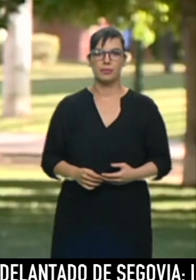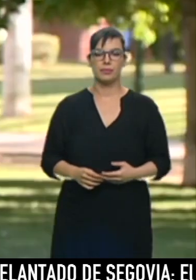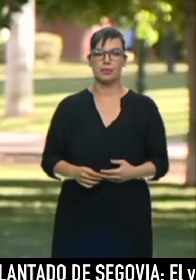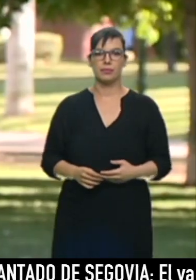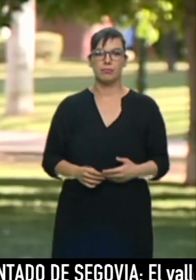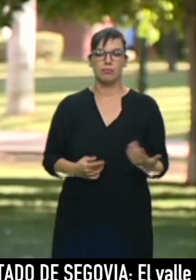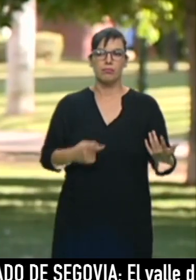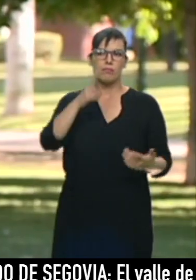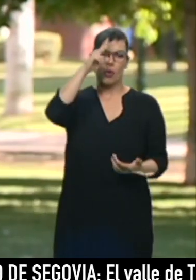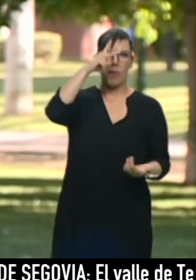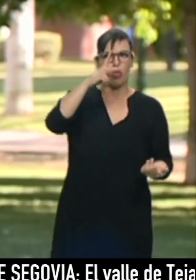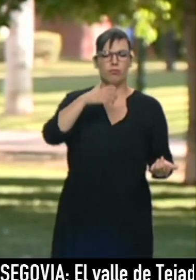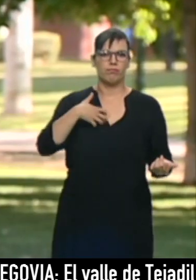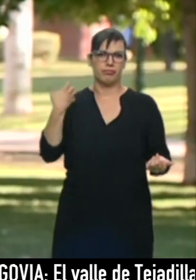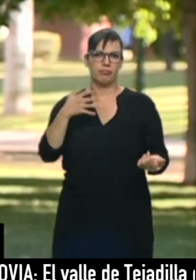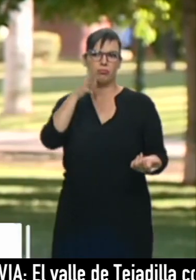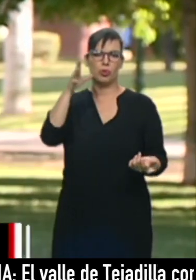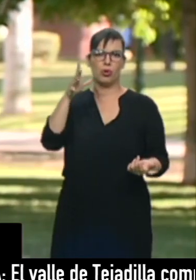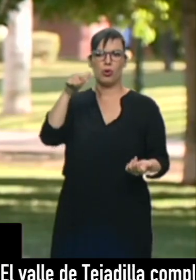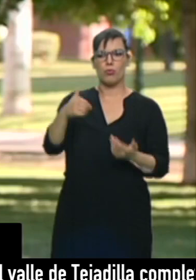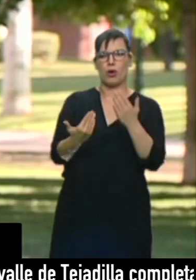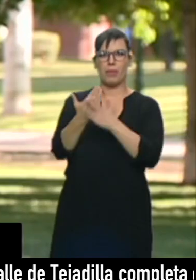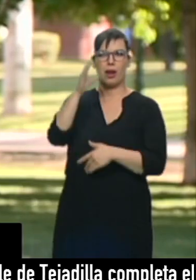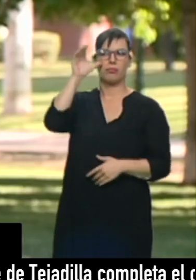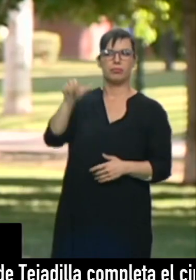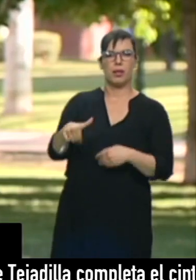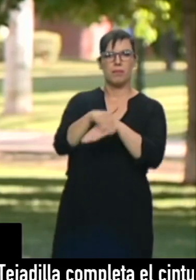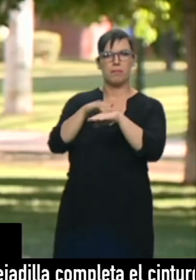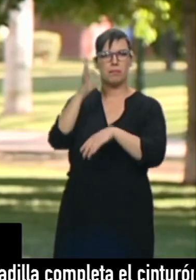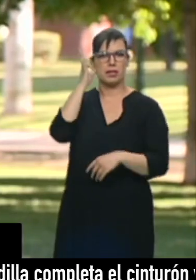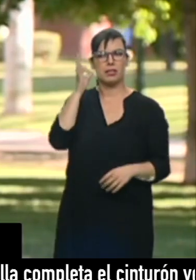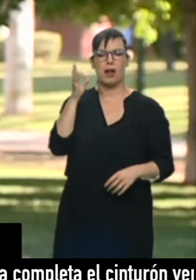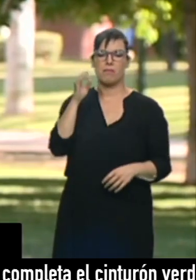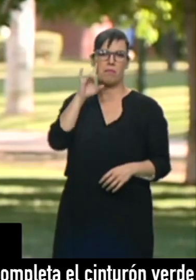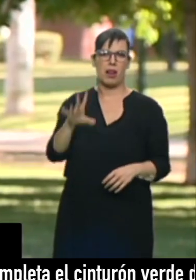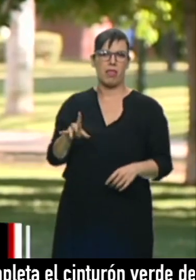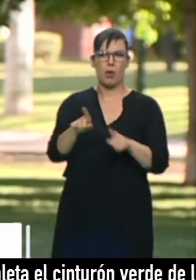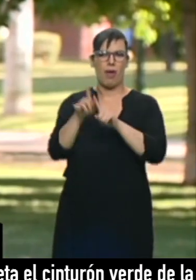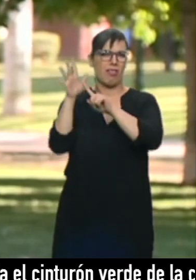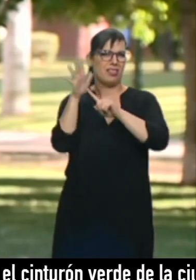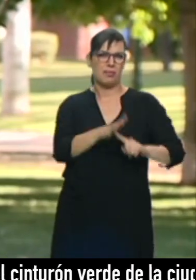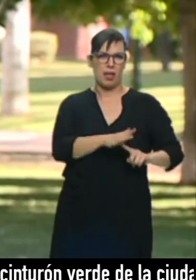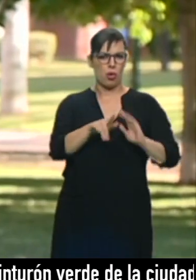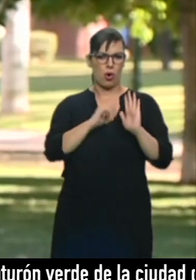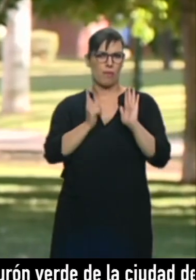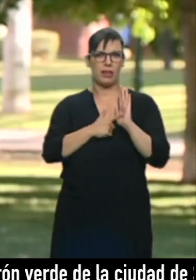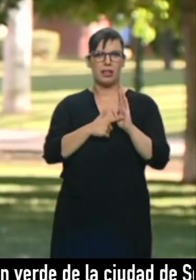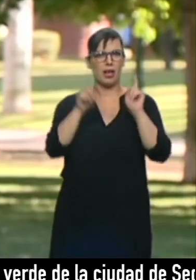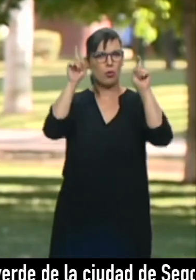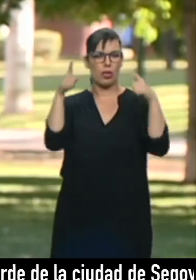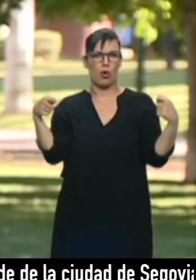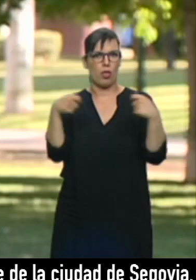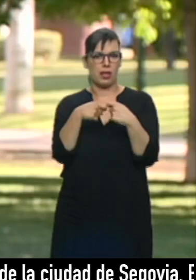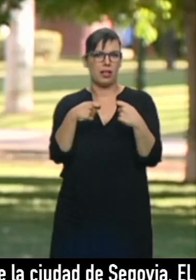Preocupación e indignación por las declaraciones hechas esta mañana por la ministra. Me parece que es una total discriminación a la educación concertada